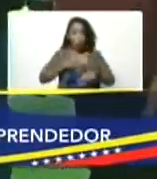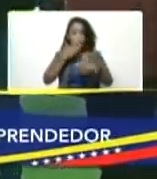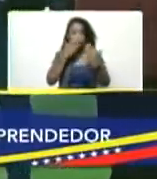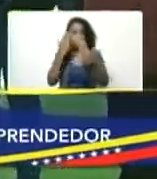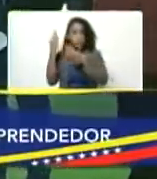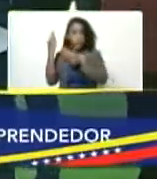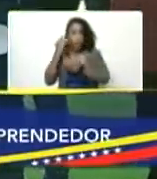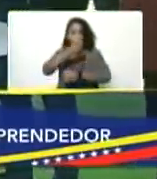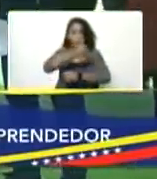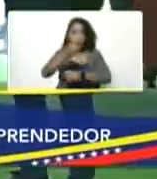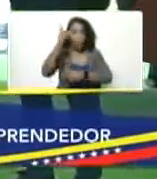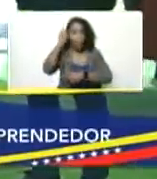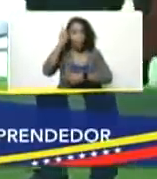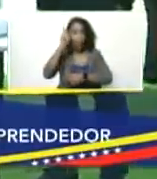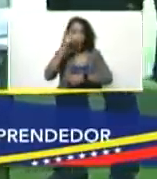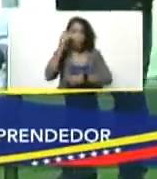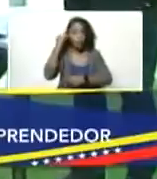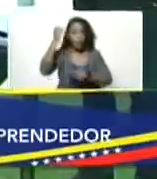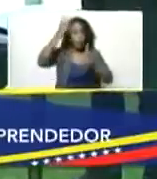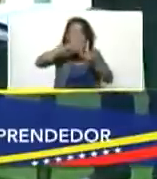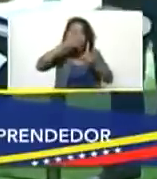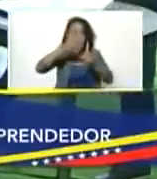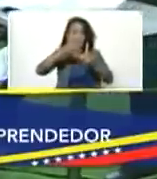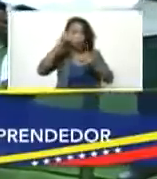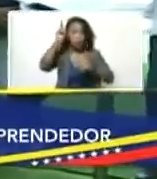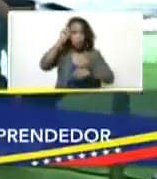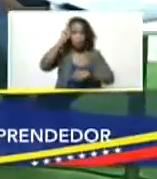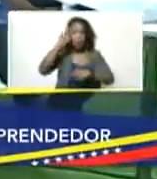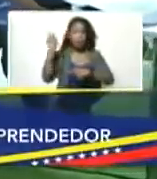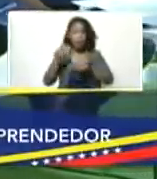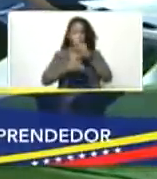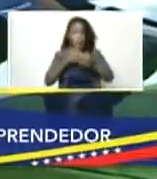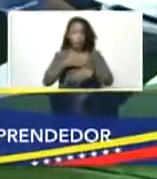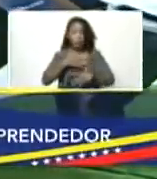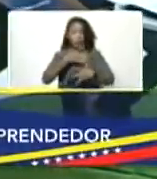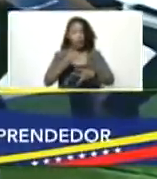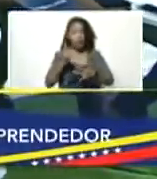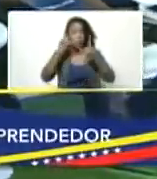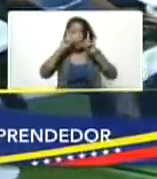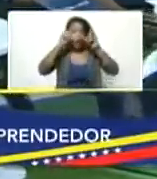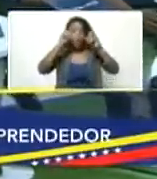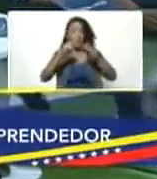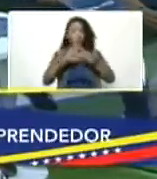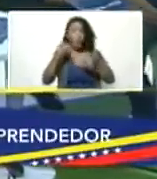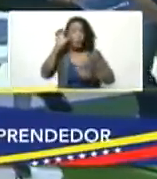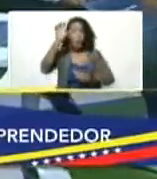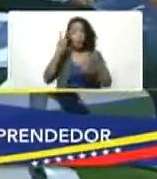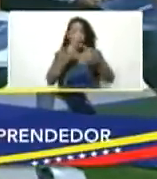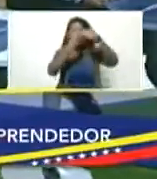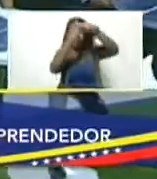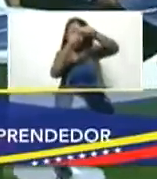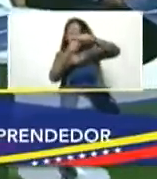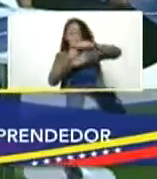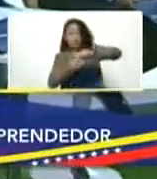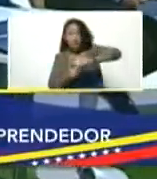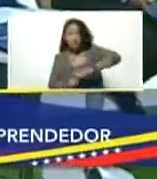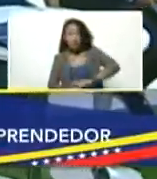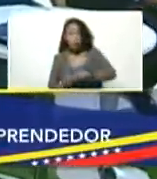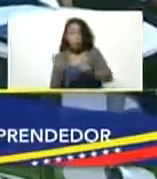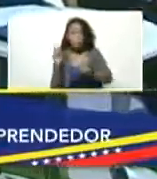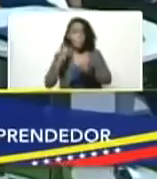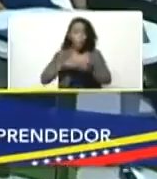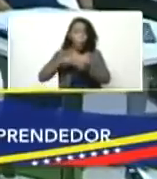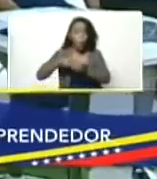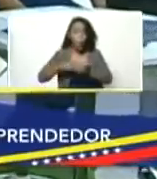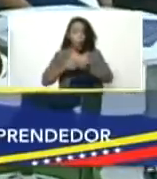Y cada una de las profesoras e instructores. Y está ocurriendo algo muy interesante. Profesionales de todo el país se están sumando a formar. ¿De